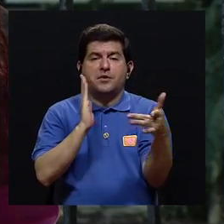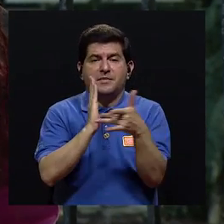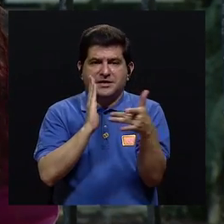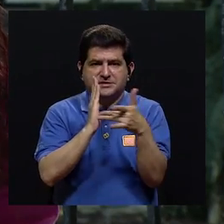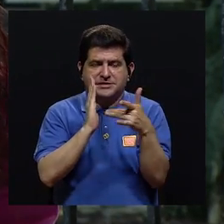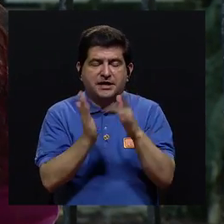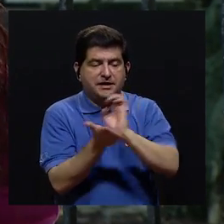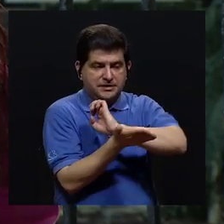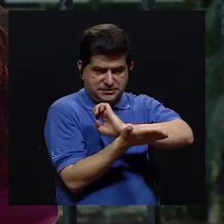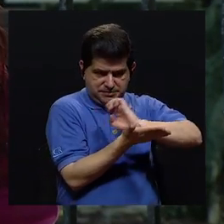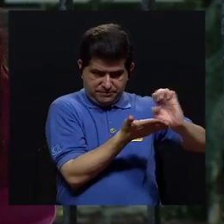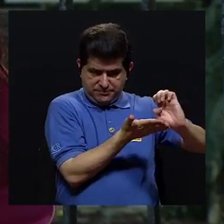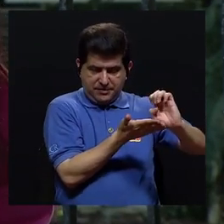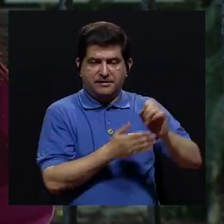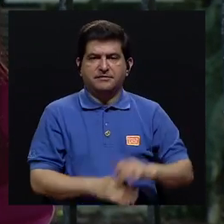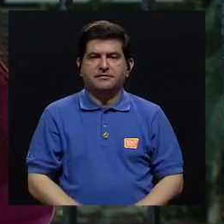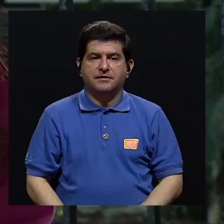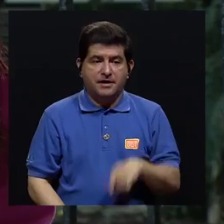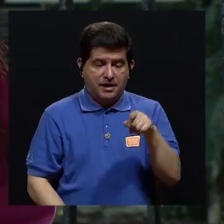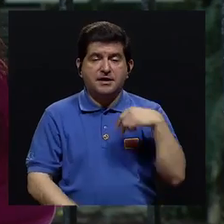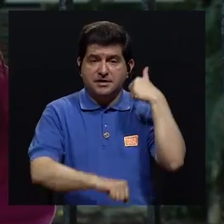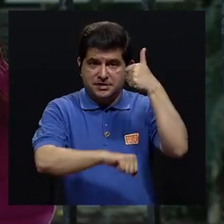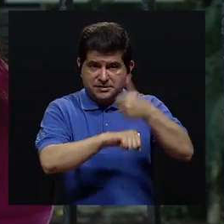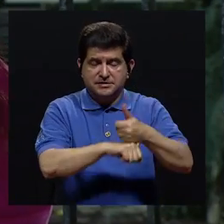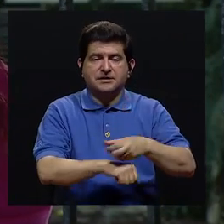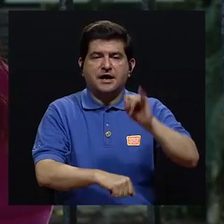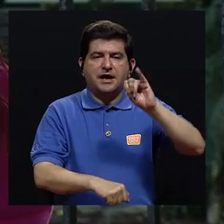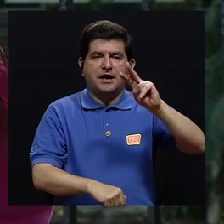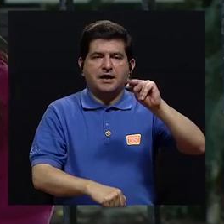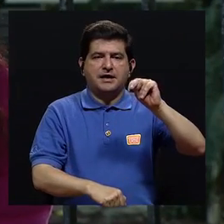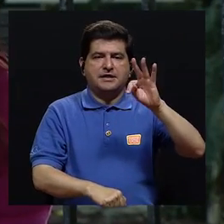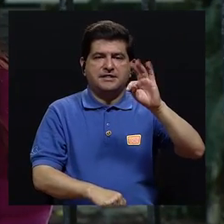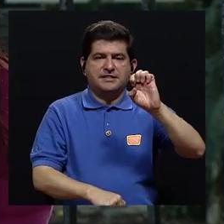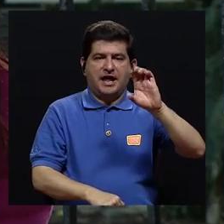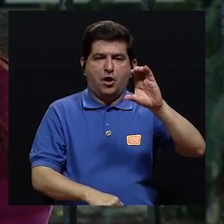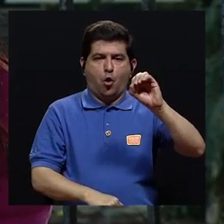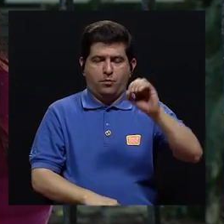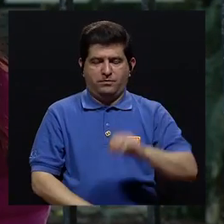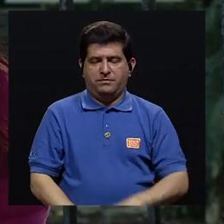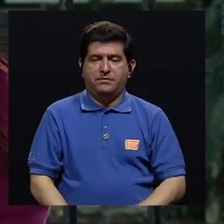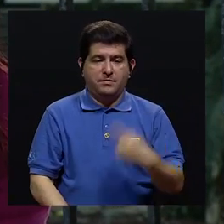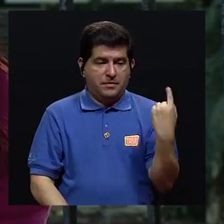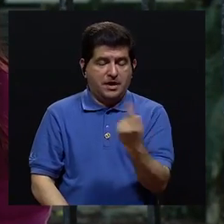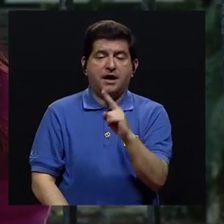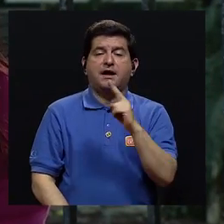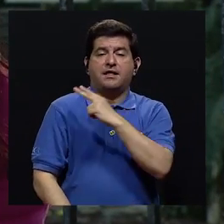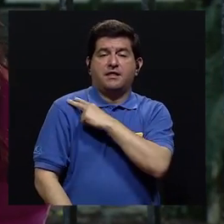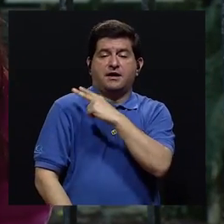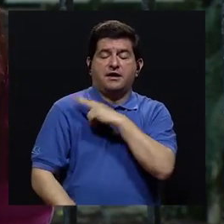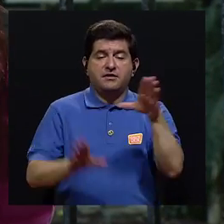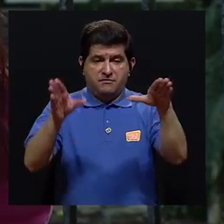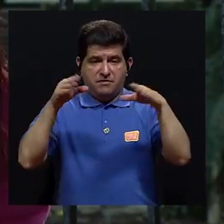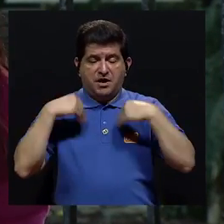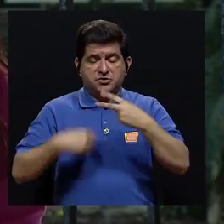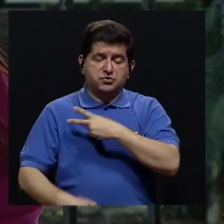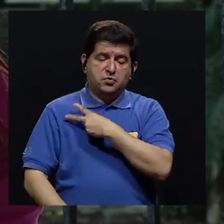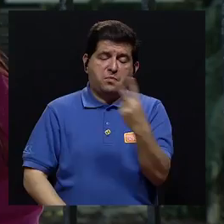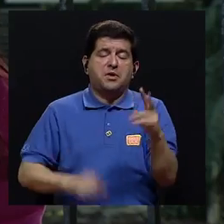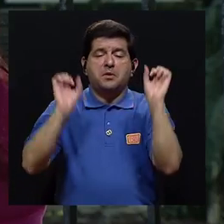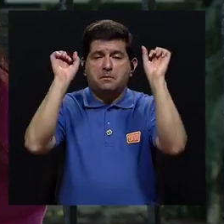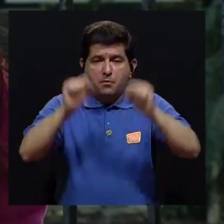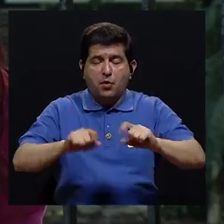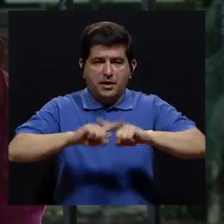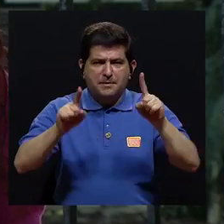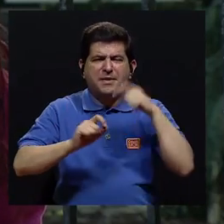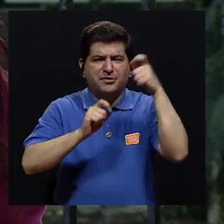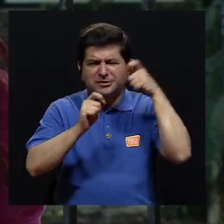normas técnicas de prevención, que son las establece INTECO. Entonces, esas son normas que cada patrono puede asumir de manera voluntaria,